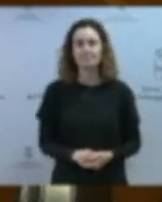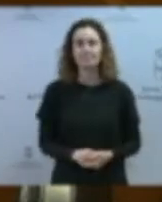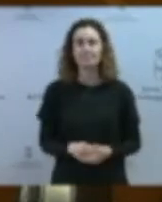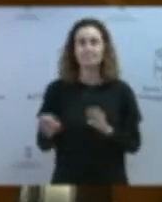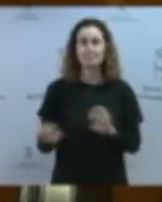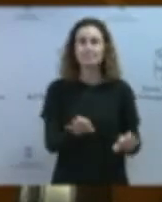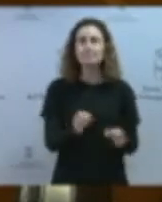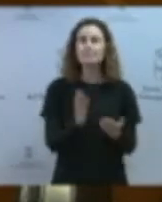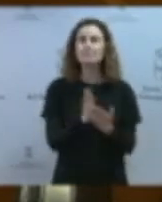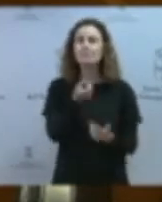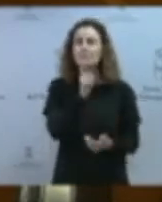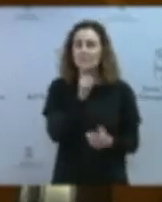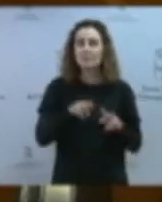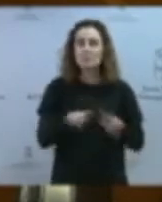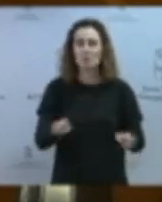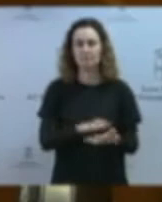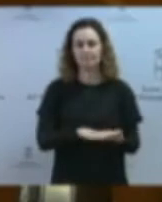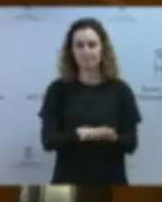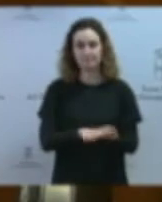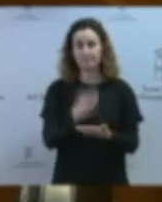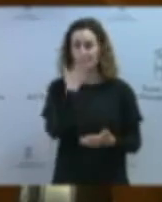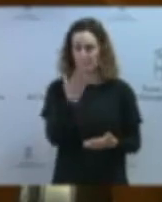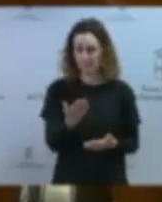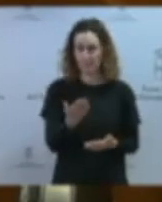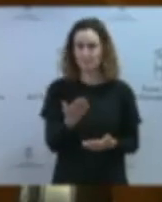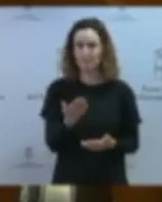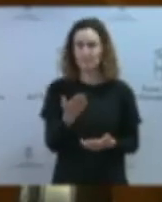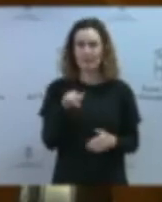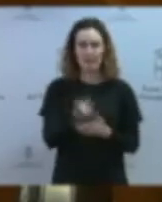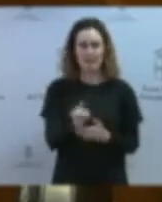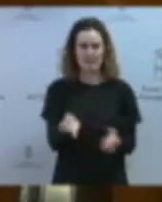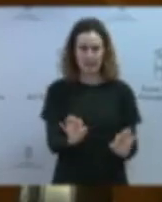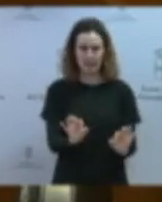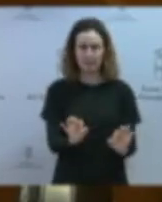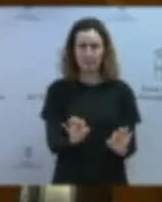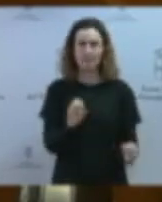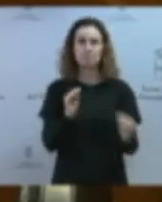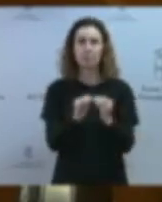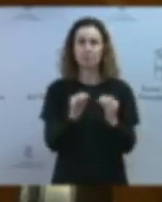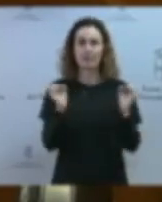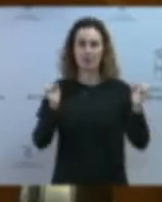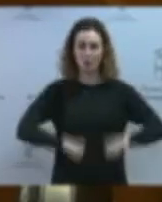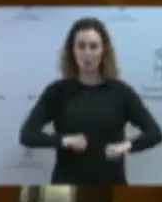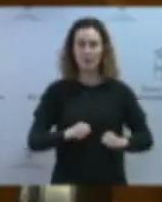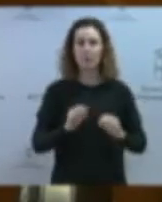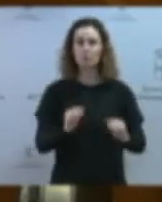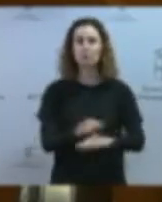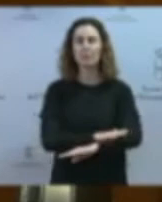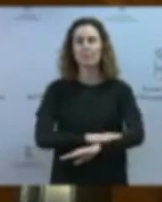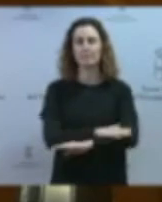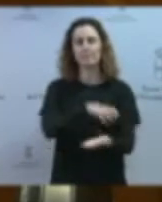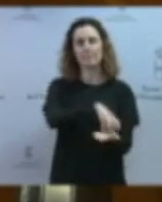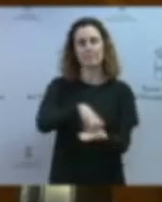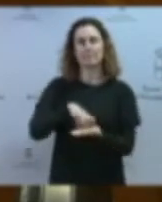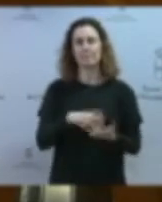con sinceridad, sin engañar a nadie y de acuerdo al acuerdo entre los ministerios de Sanidad, de Educación y las